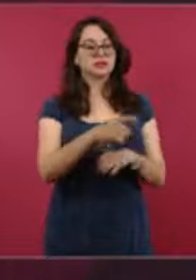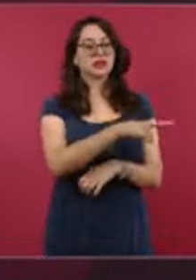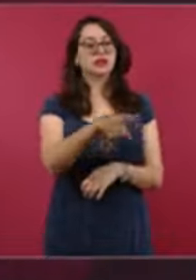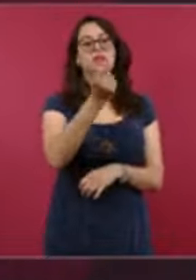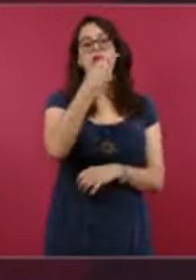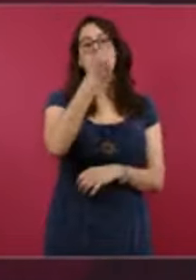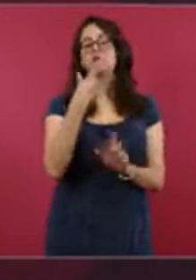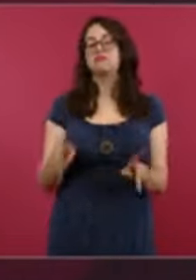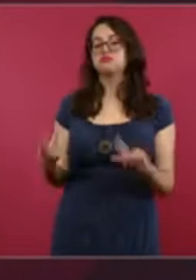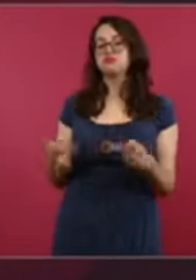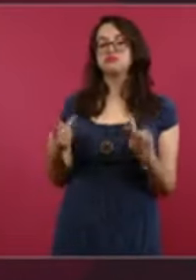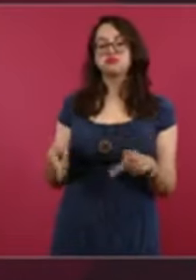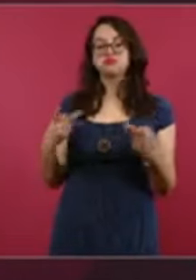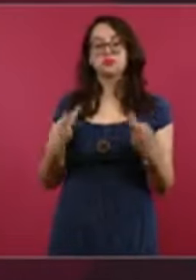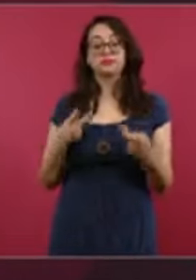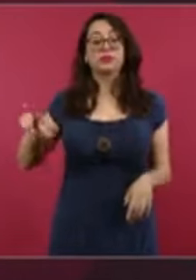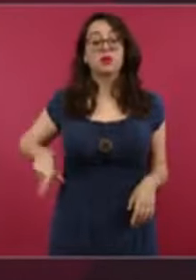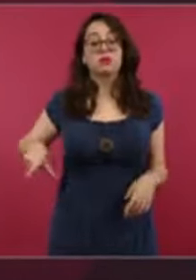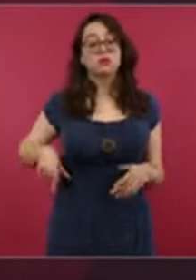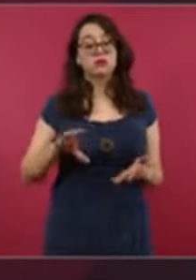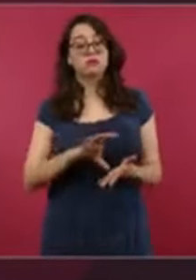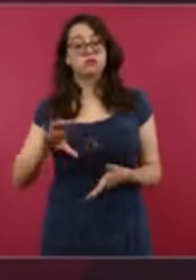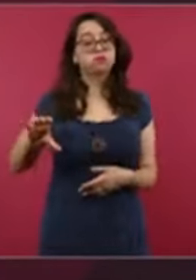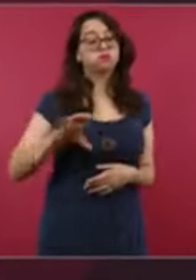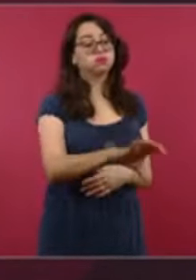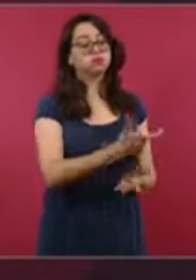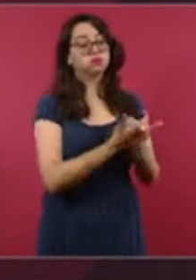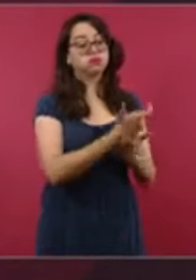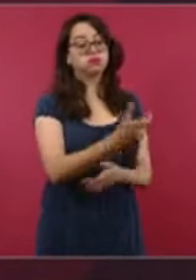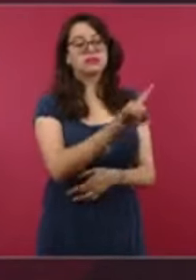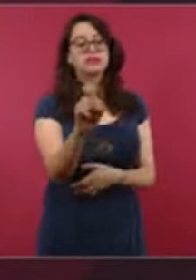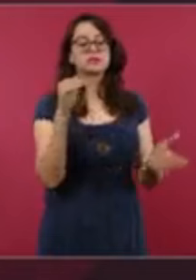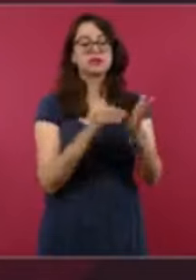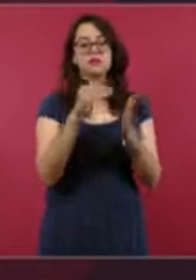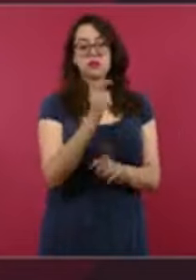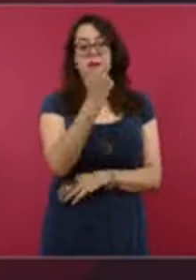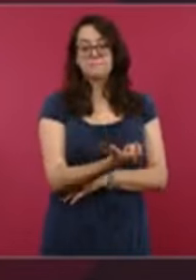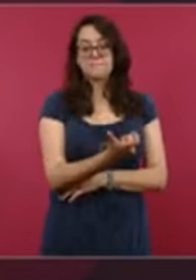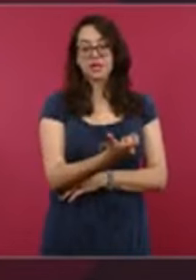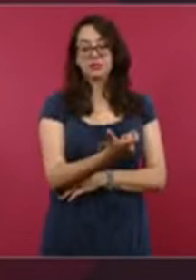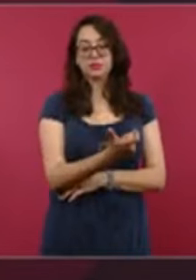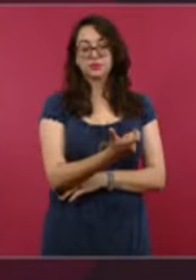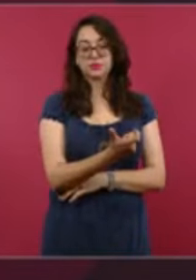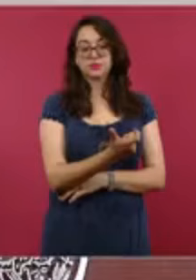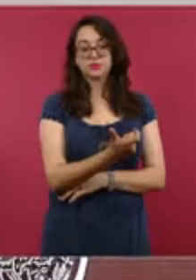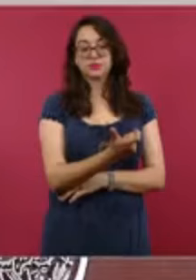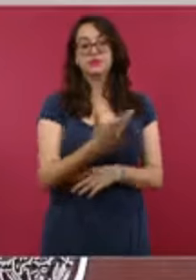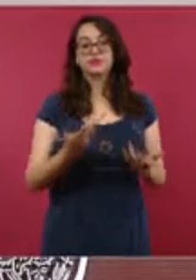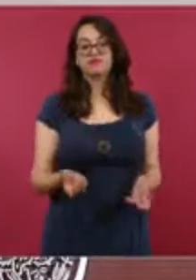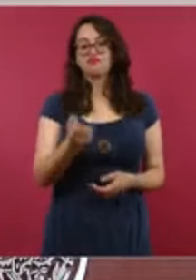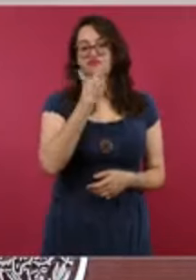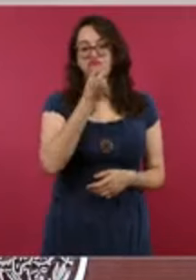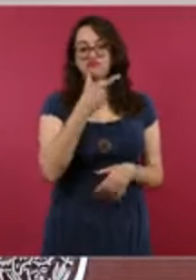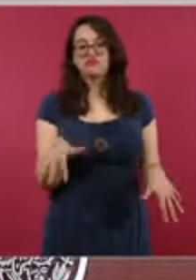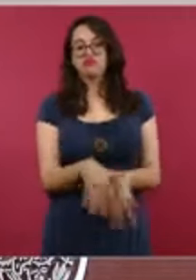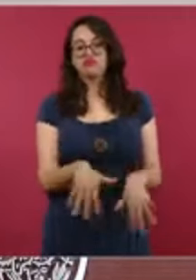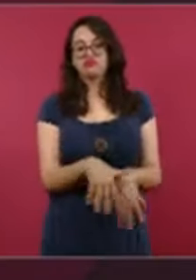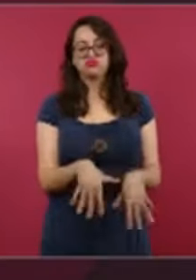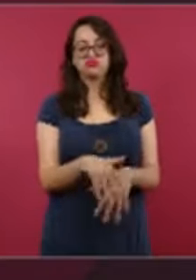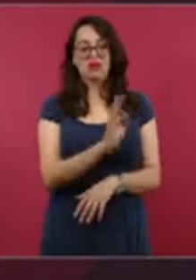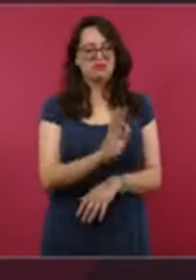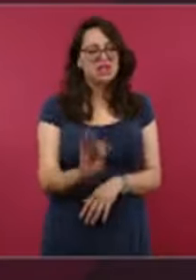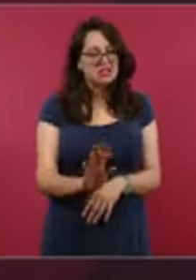distribuidoras de medicamentos, le vendían al gobierno más de 100 mil millones de pesos en medicinas de mala calidad,